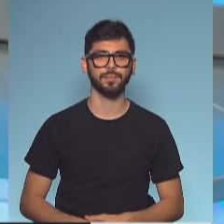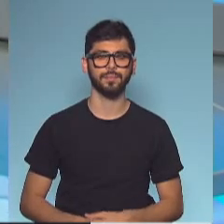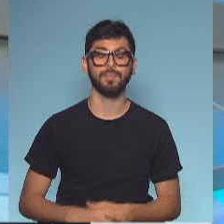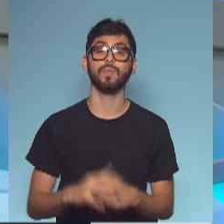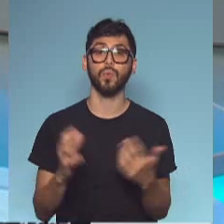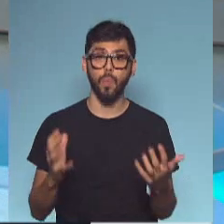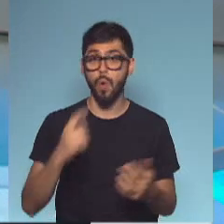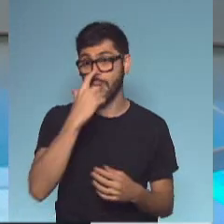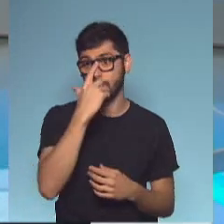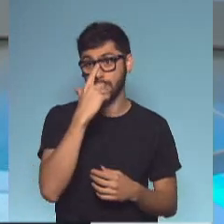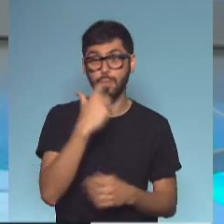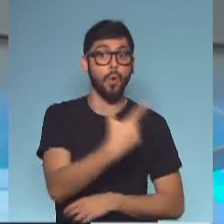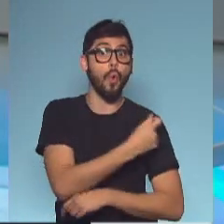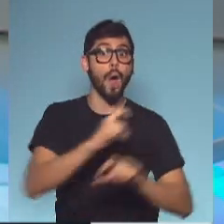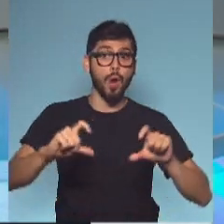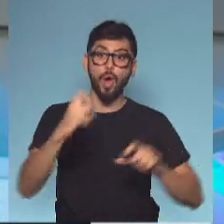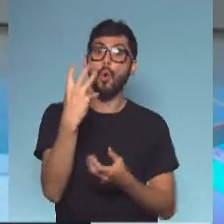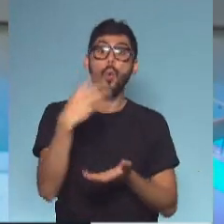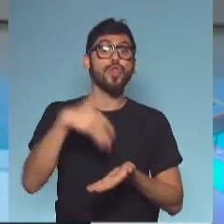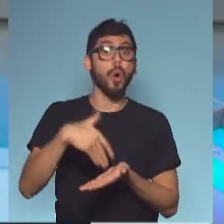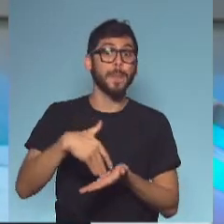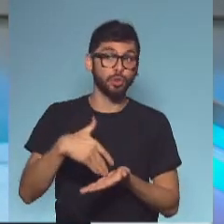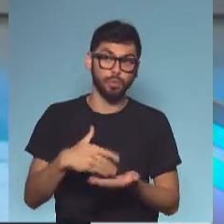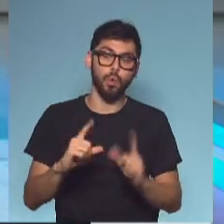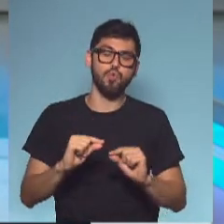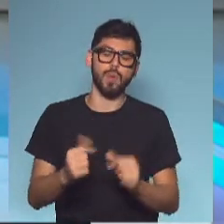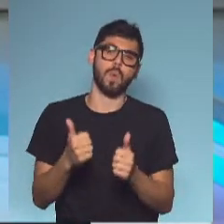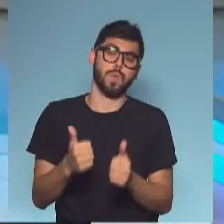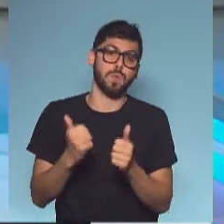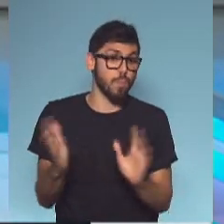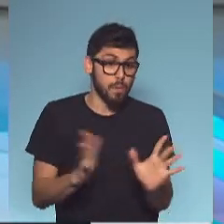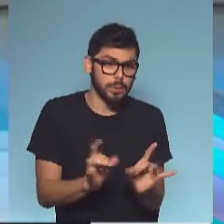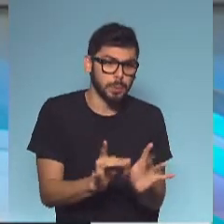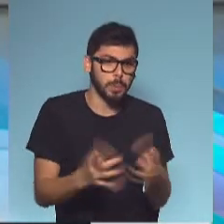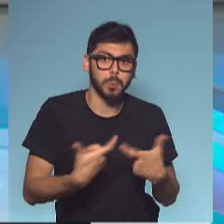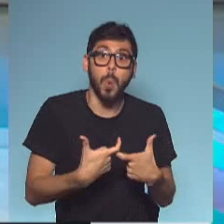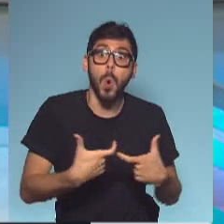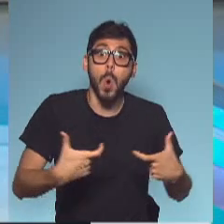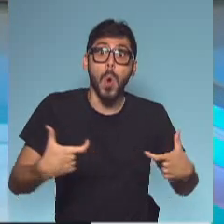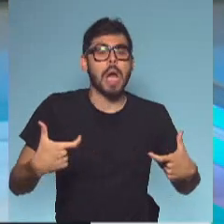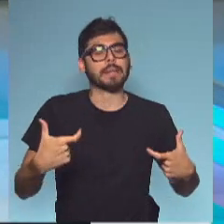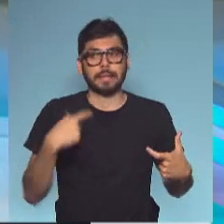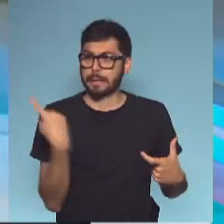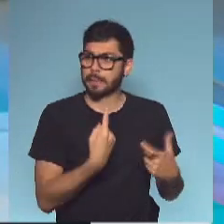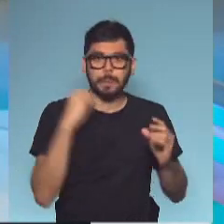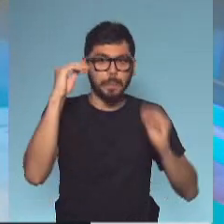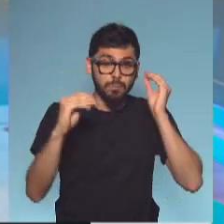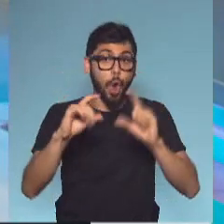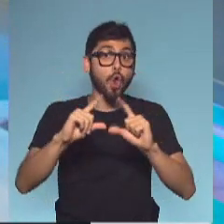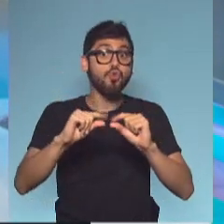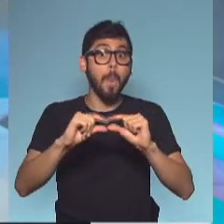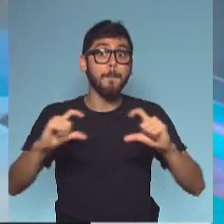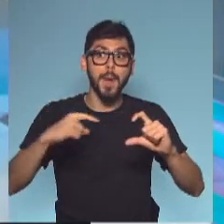Bueno, 4 millones de vacunas, es un Así número es. esperanzador en medio de un pico que nos tiene preocupados, por supuesto, a todos por los números que